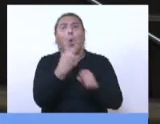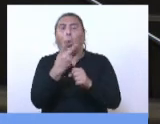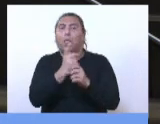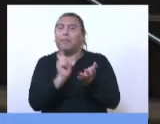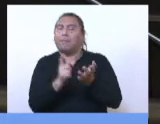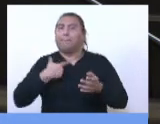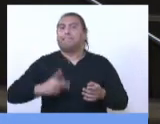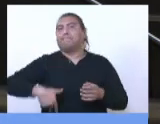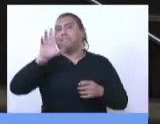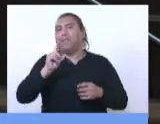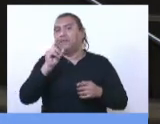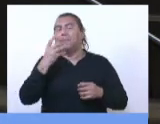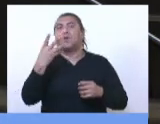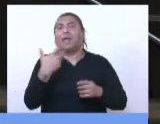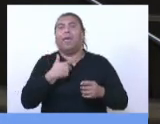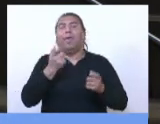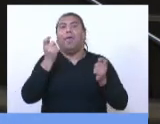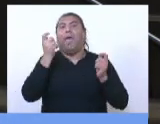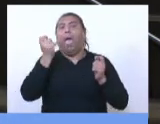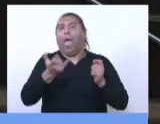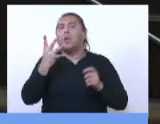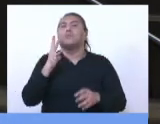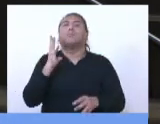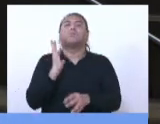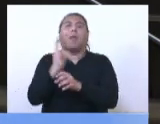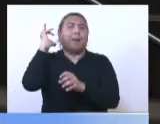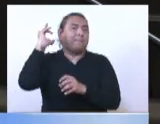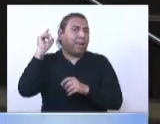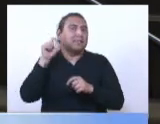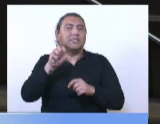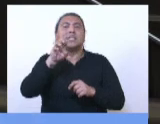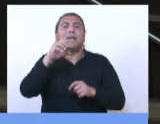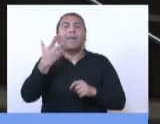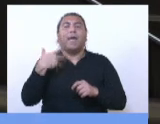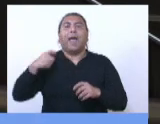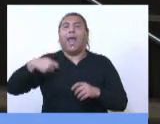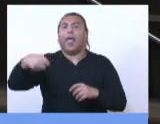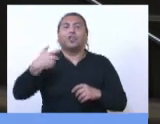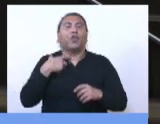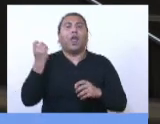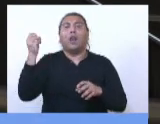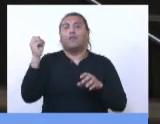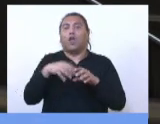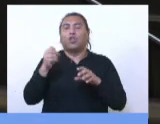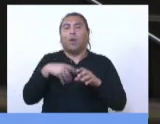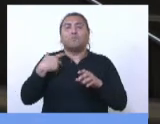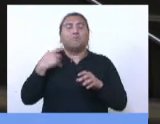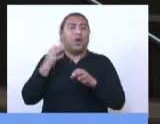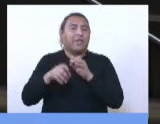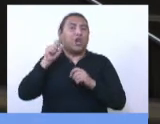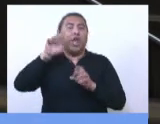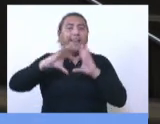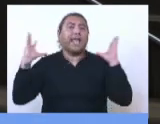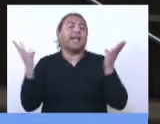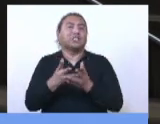porque dejaron una trampa cazabobos que se llama crédito del fondo monetario internacional y que la senadora